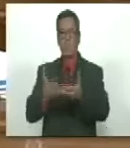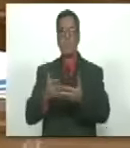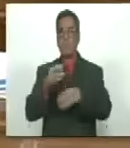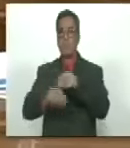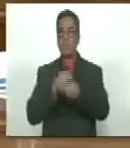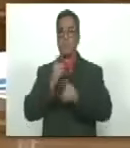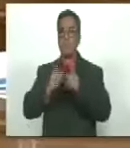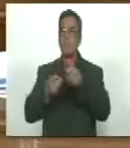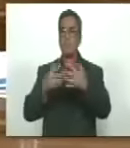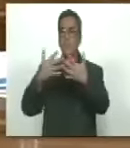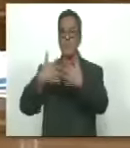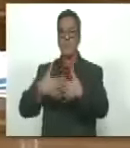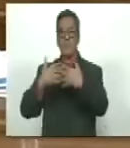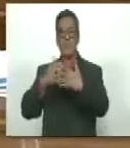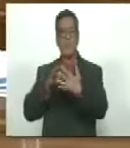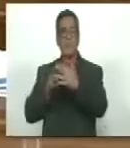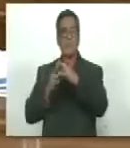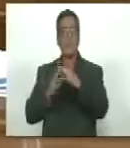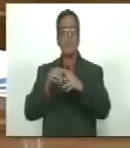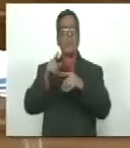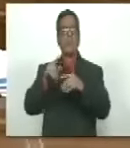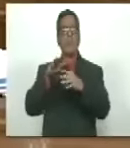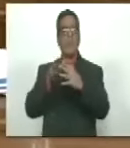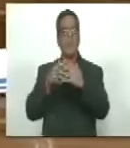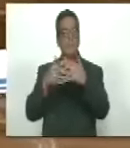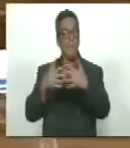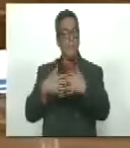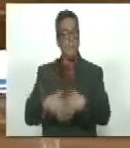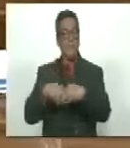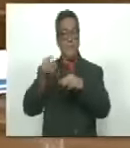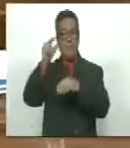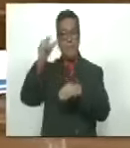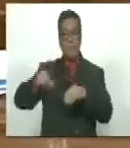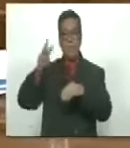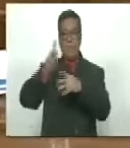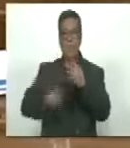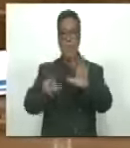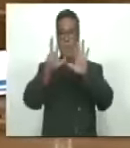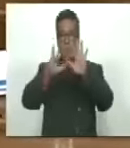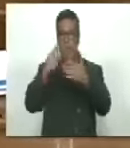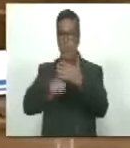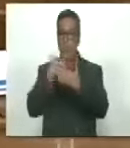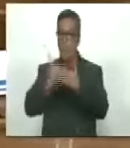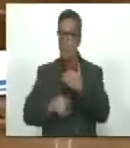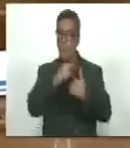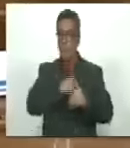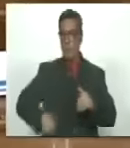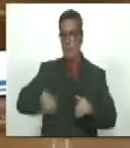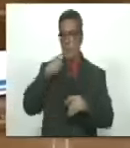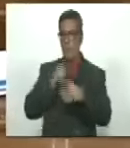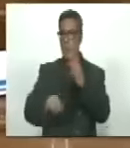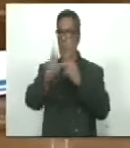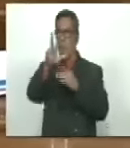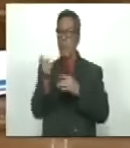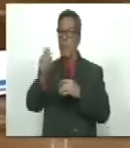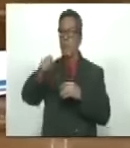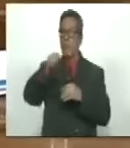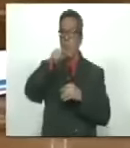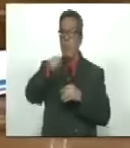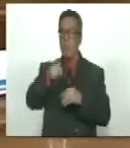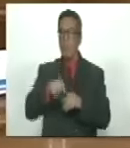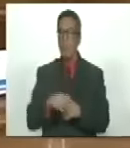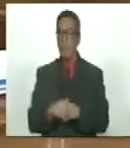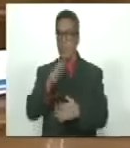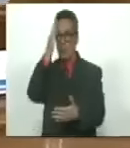han dado a algunas empresas con el gobierno de la República Cooperativa de Guyana. Es la octava acción que plantea el presidente y pone un plazo de 3 meses para que